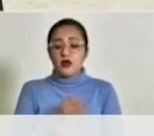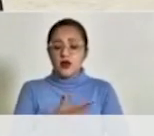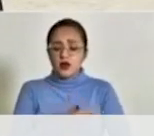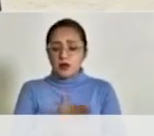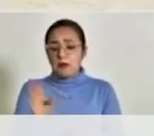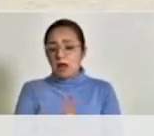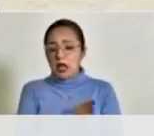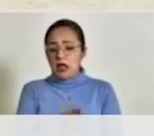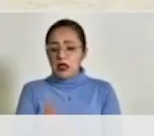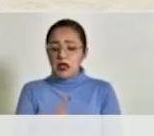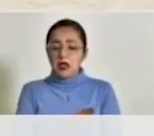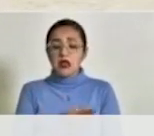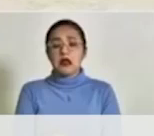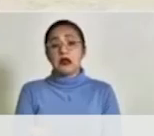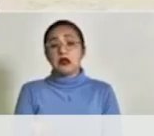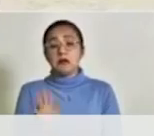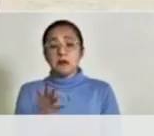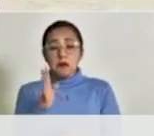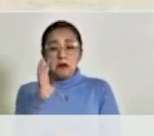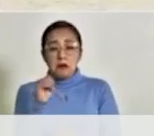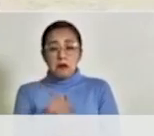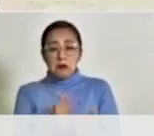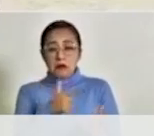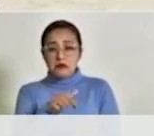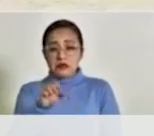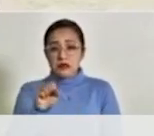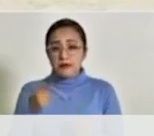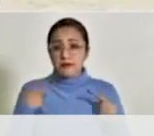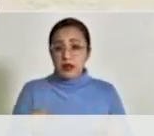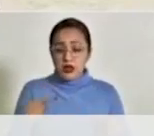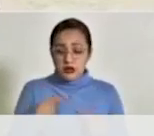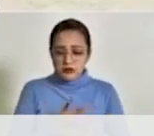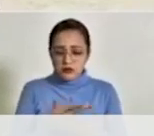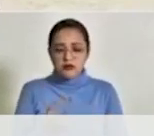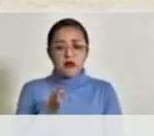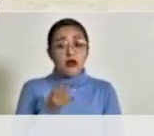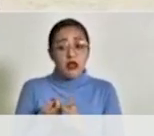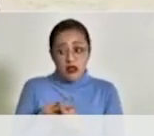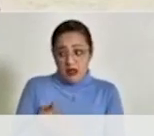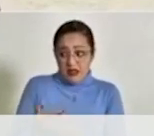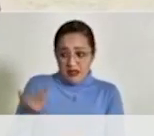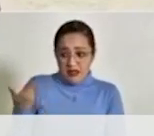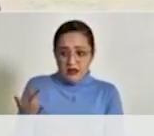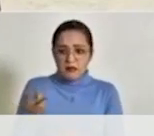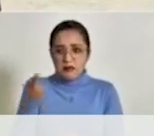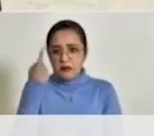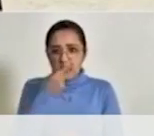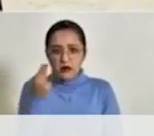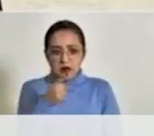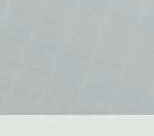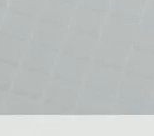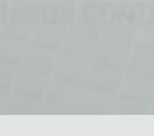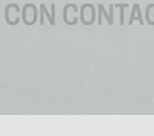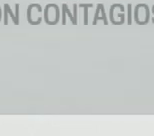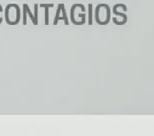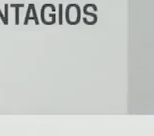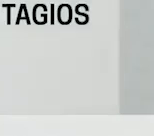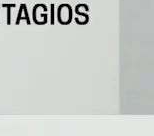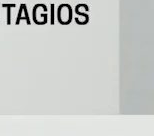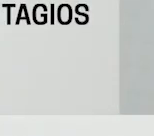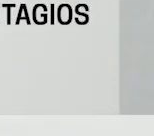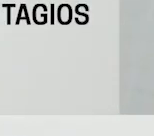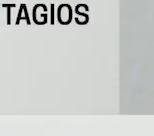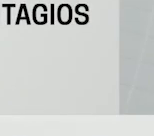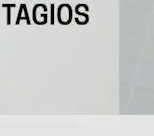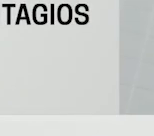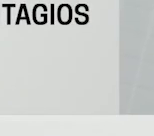a 9,760 habitantes que al inicio de la pandemia no contaban con agua potable para atender sus necesidades básicas. Aunque el